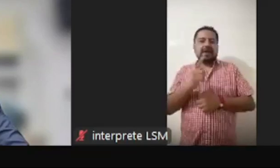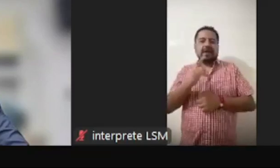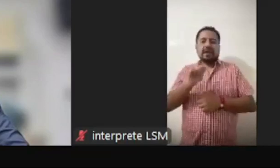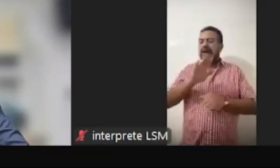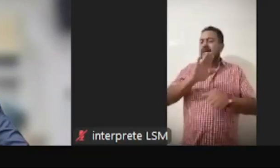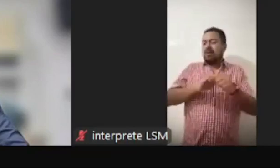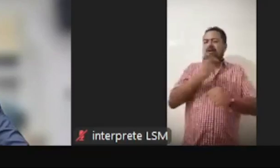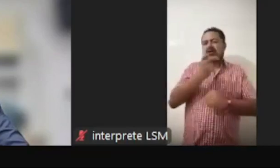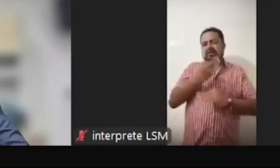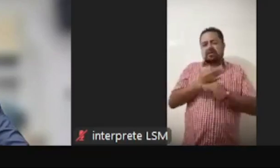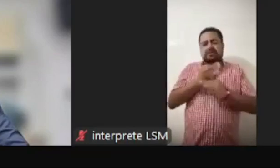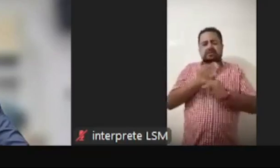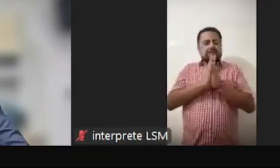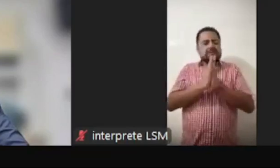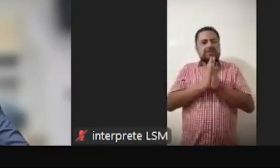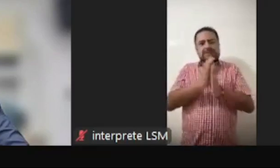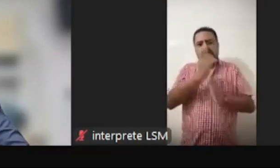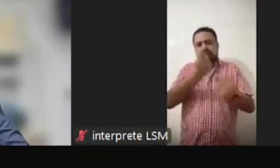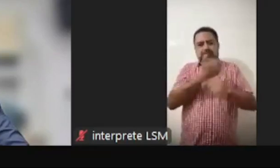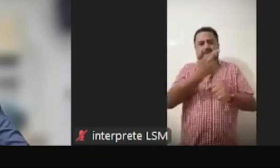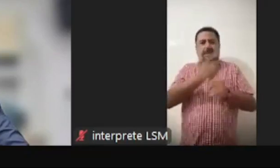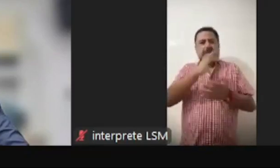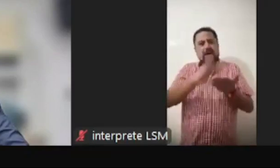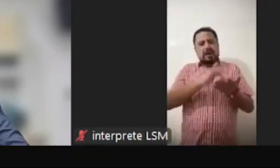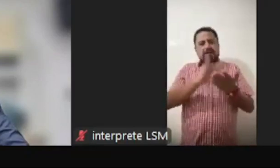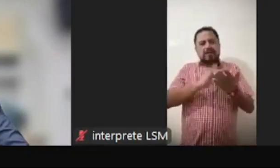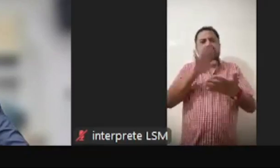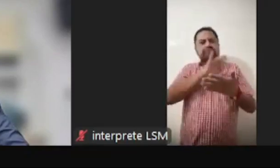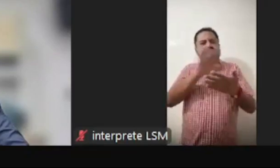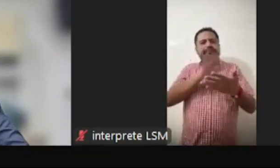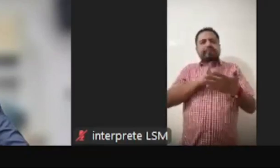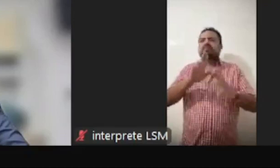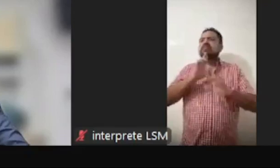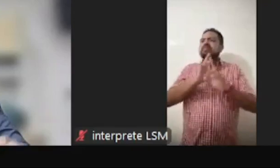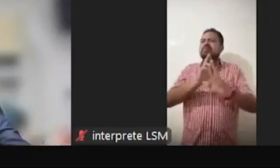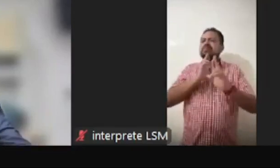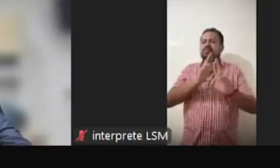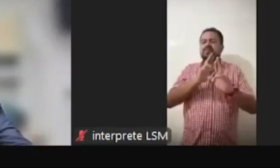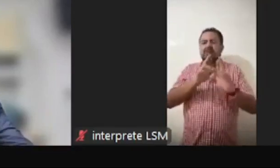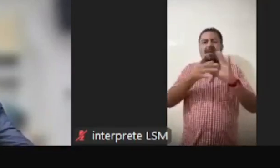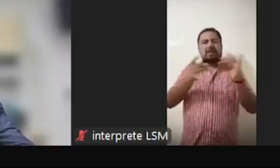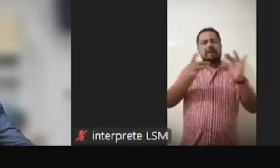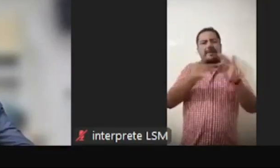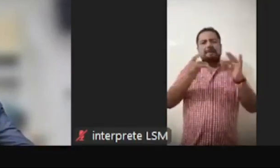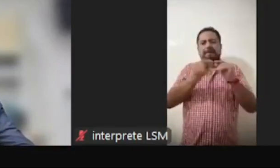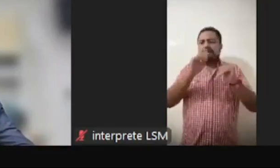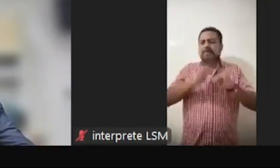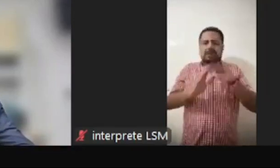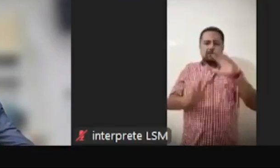solicito, secretario, nos apoye con la cuenta y los puntos de acuerdo del mismo de manera conjunta.